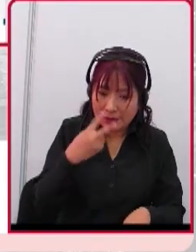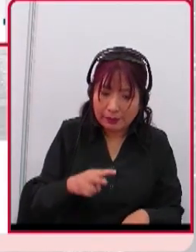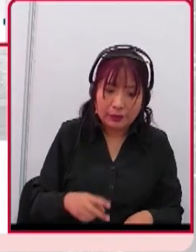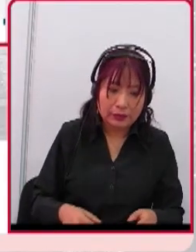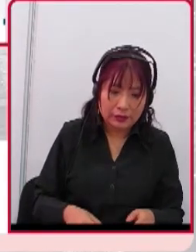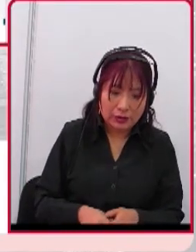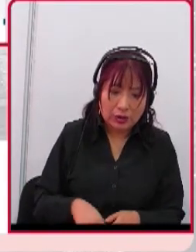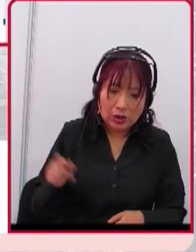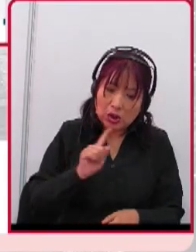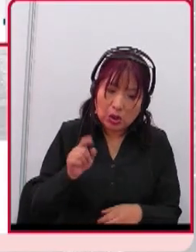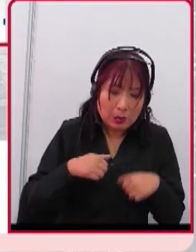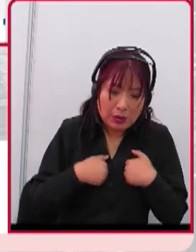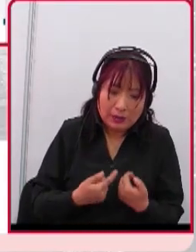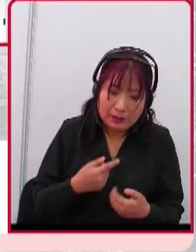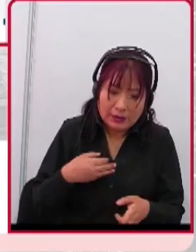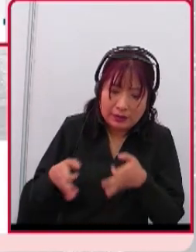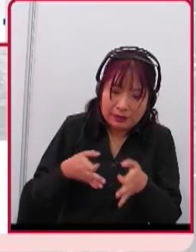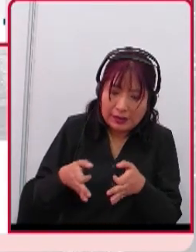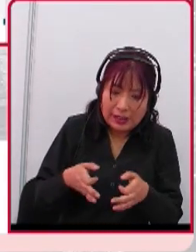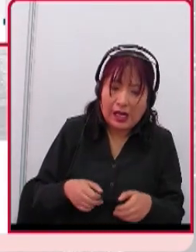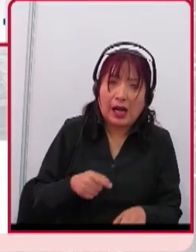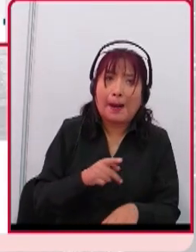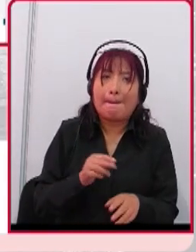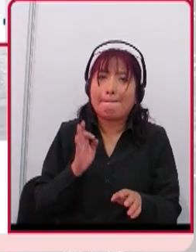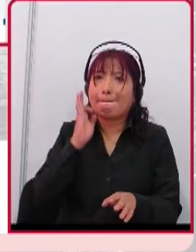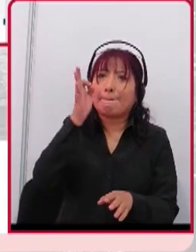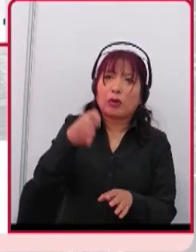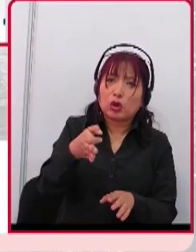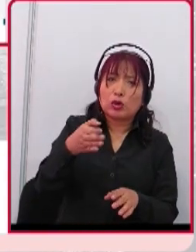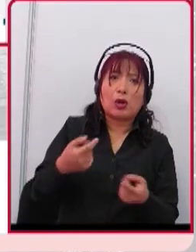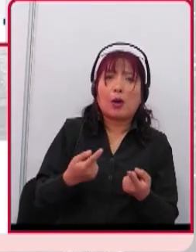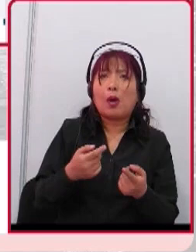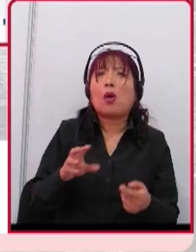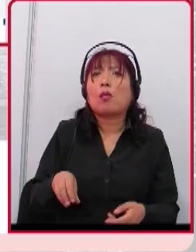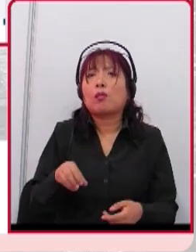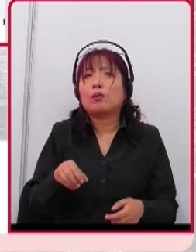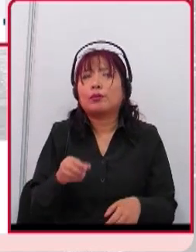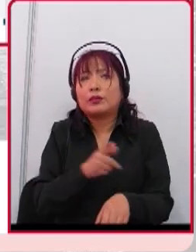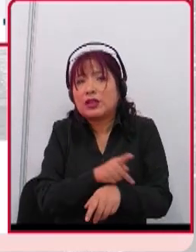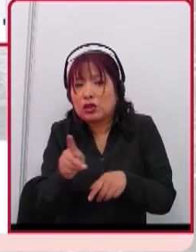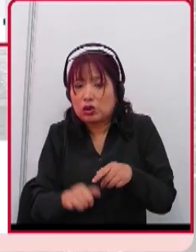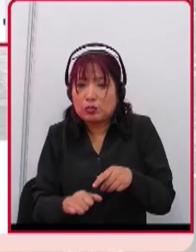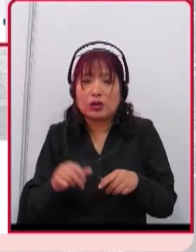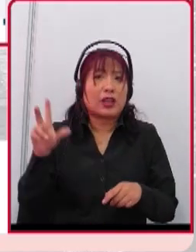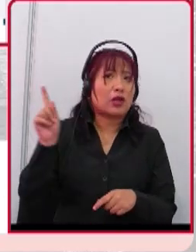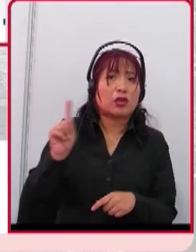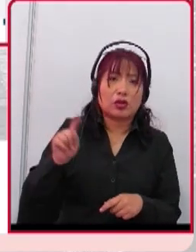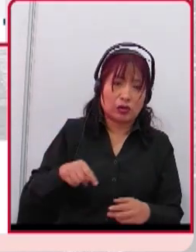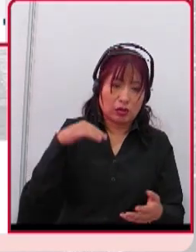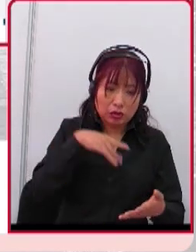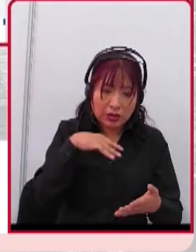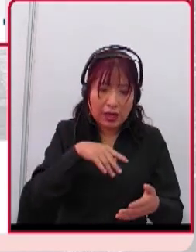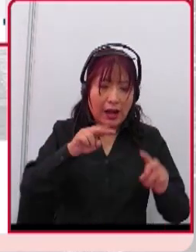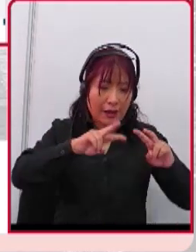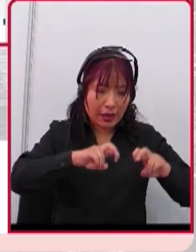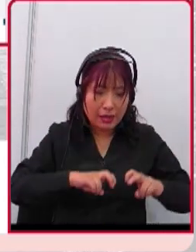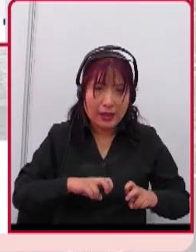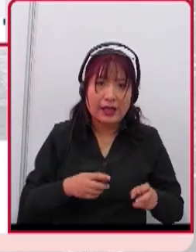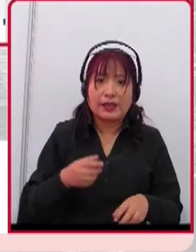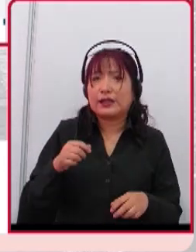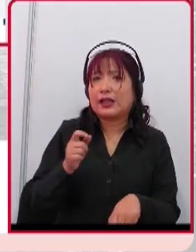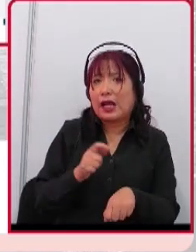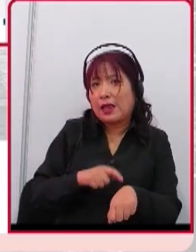hablar de producción futura si es que los proyectos no vienen madurando en el tiempo. Necesitamos justamente que los proyectos en cartera de